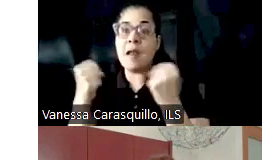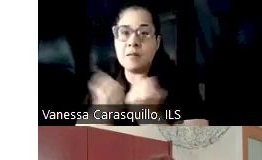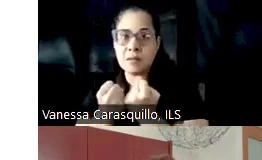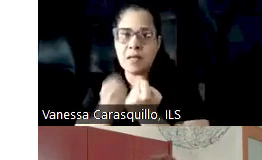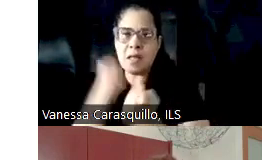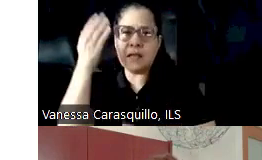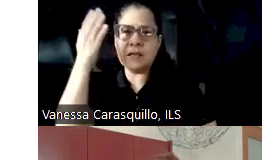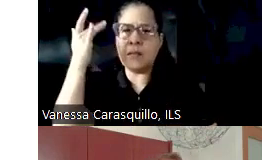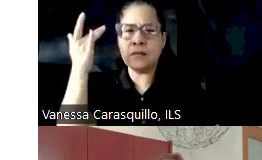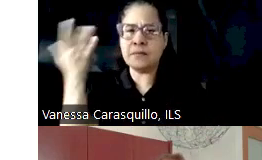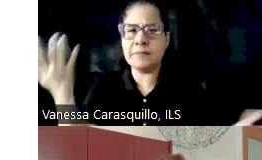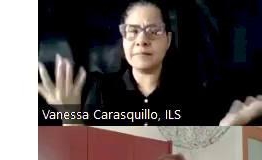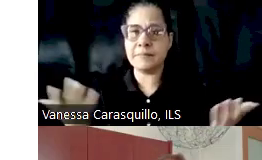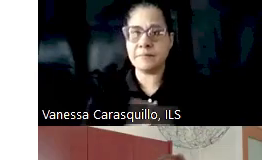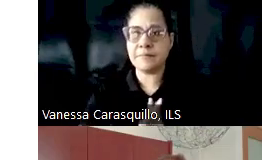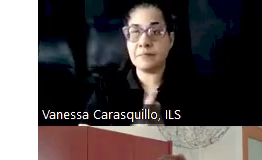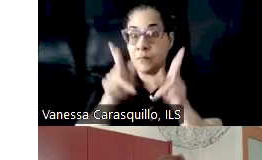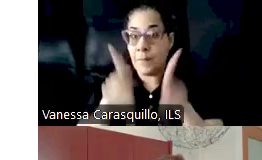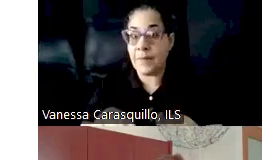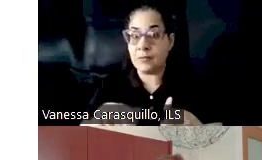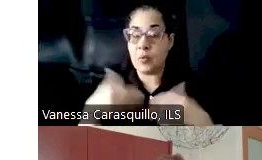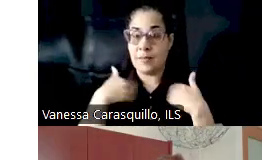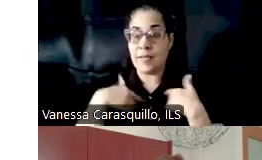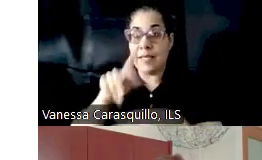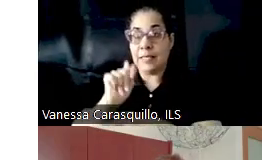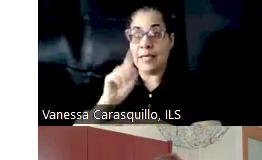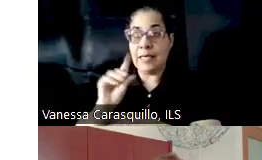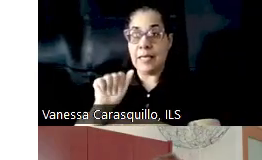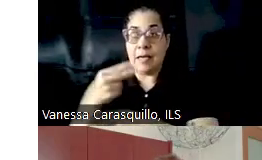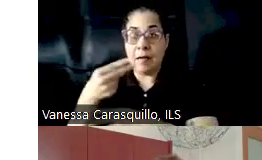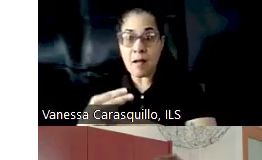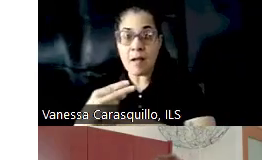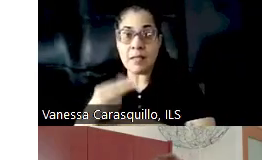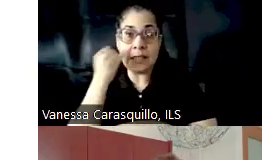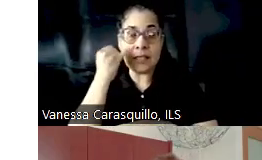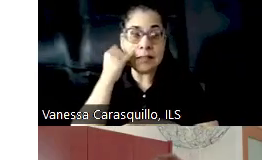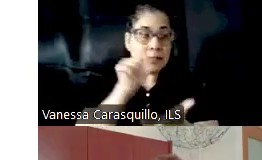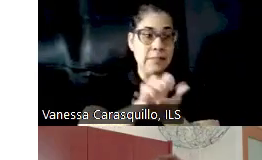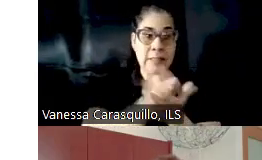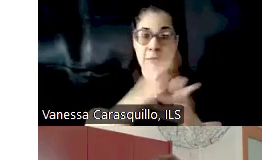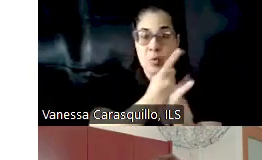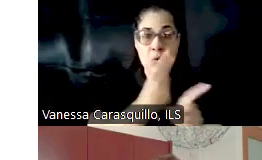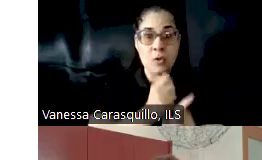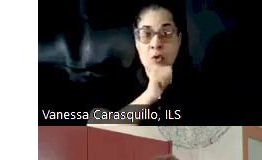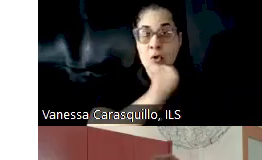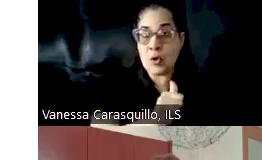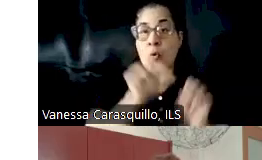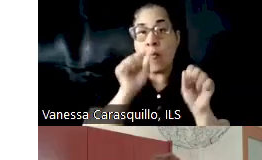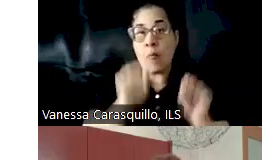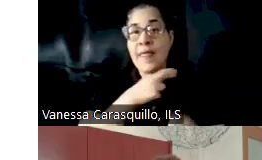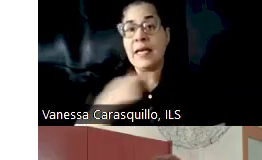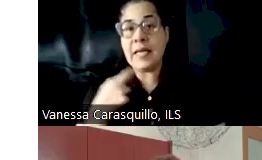que una persona con déficit de atención con hiperactividad que no se trata está a mayor riesgo de caer en uso y abuso de